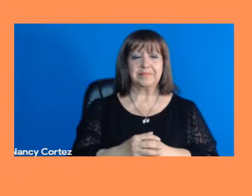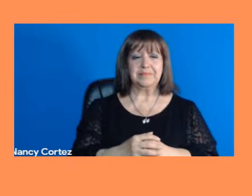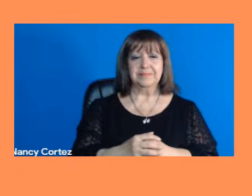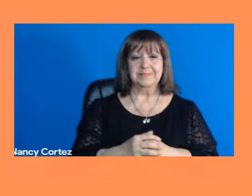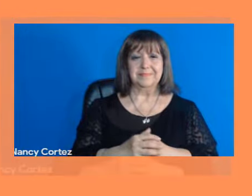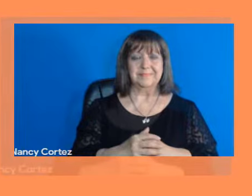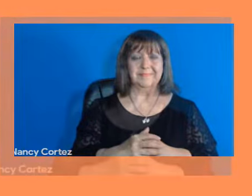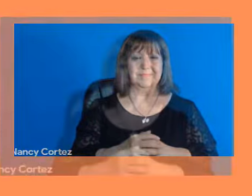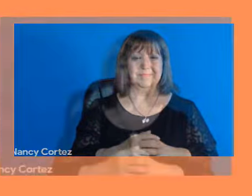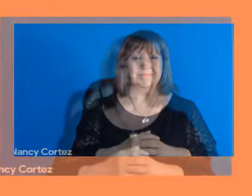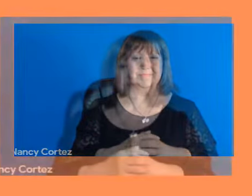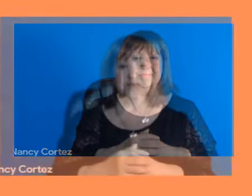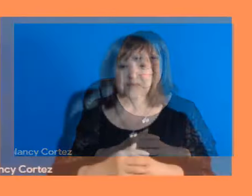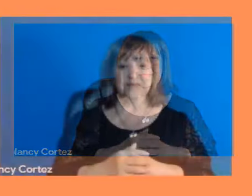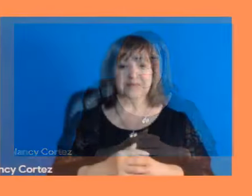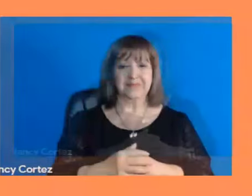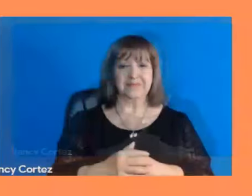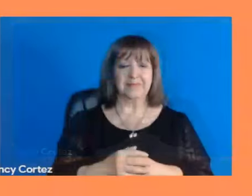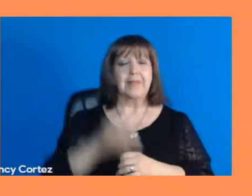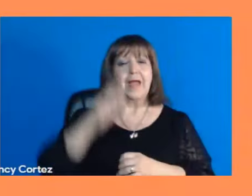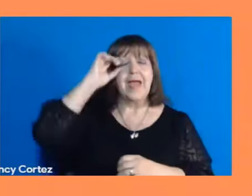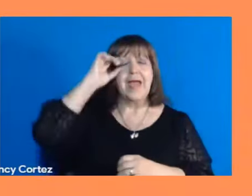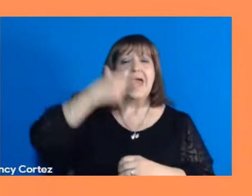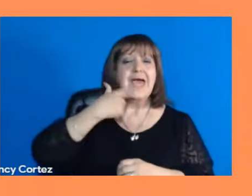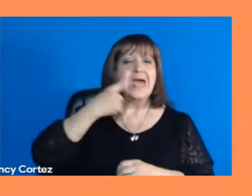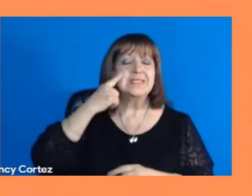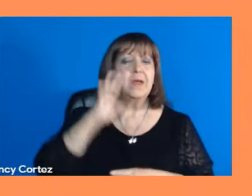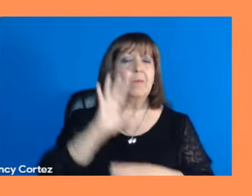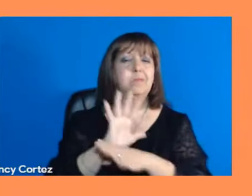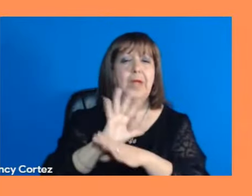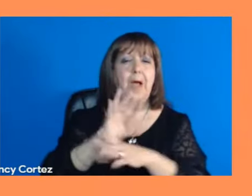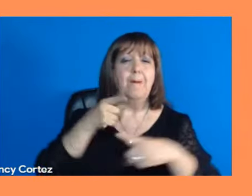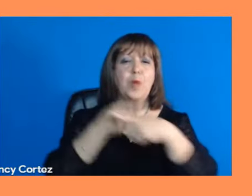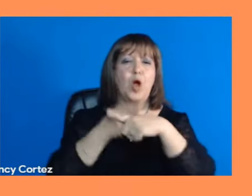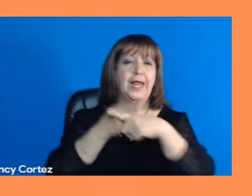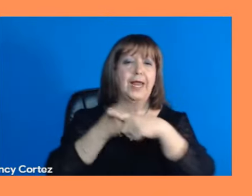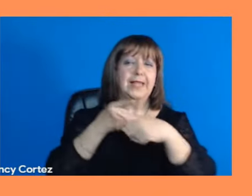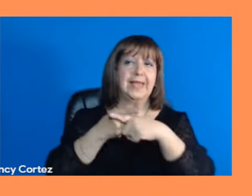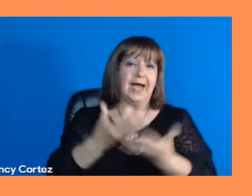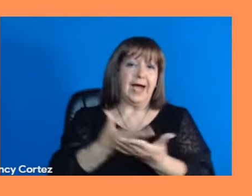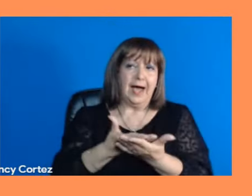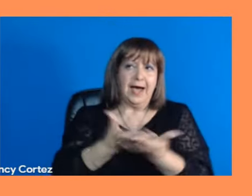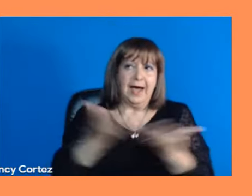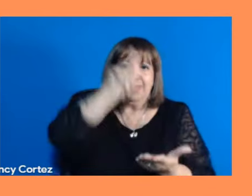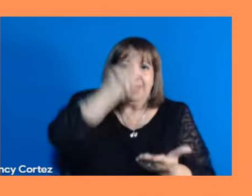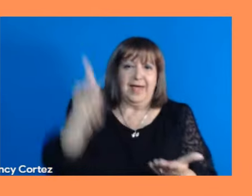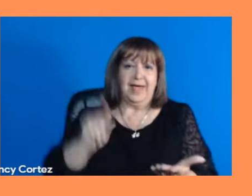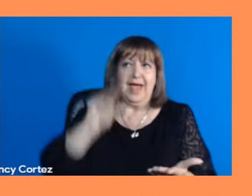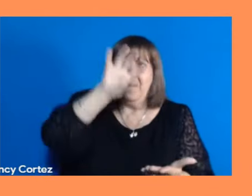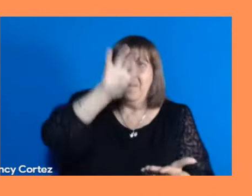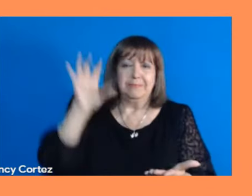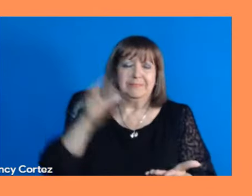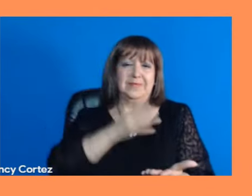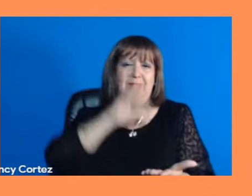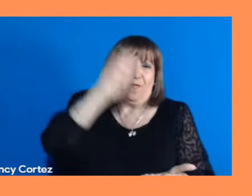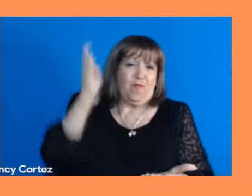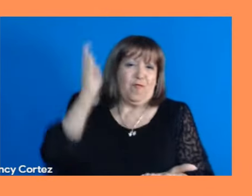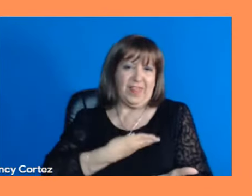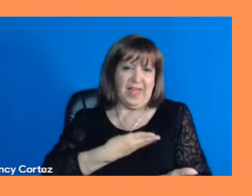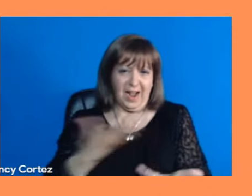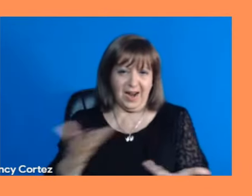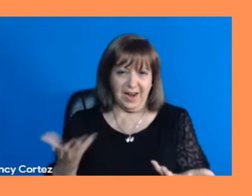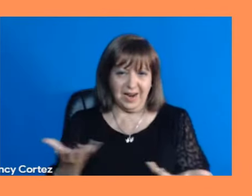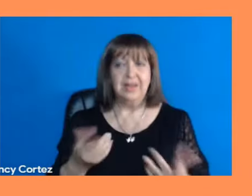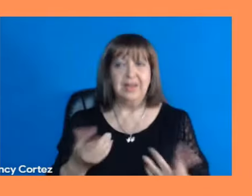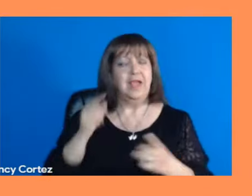La ESI es política de Estado y federalismo. La ESI es una política de Estado fundamental para nuestro país.